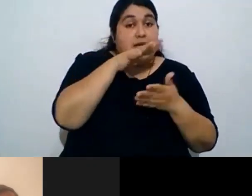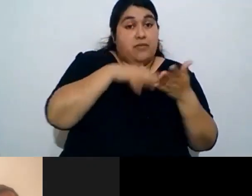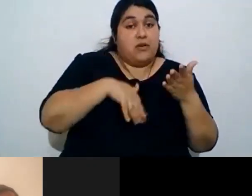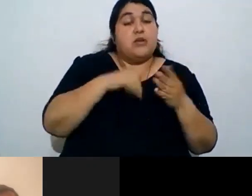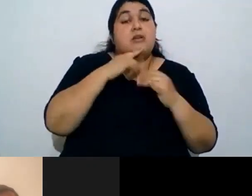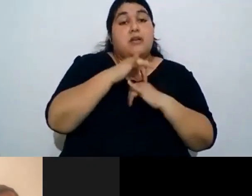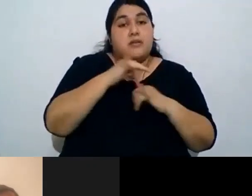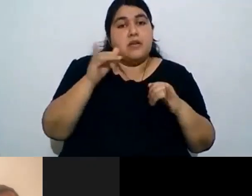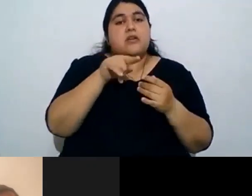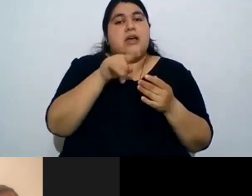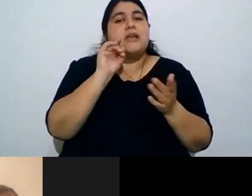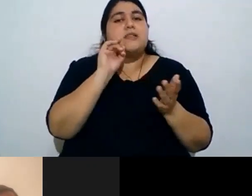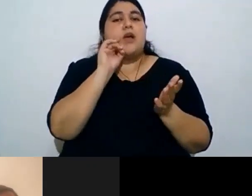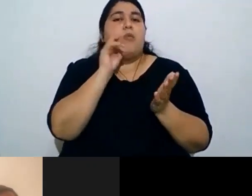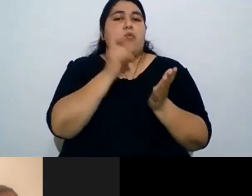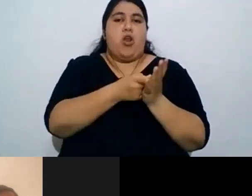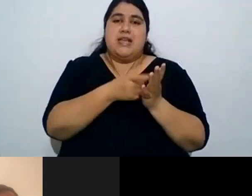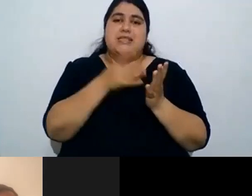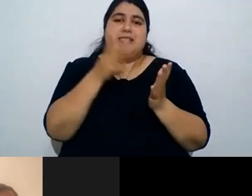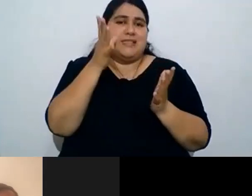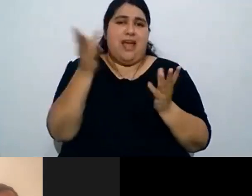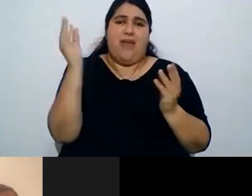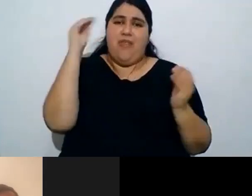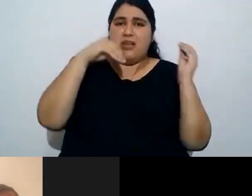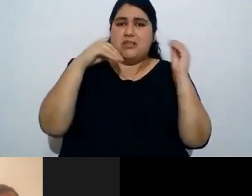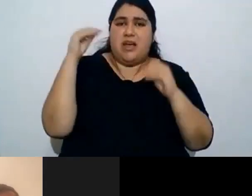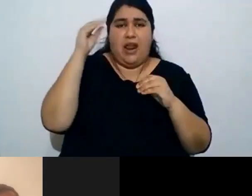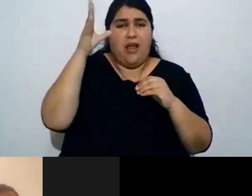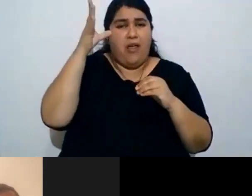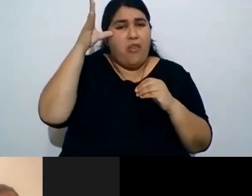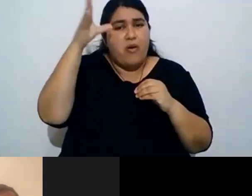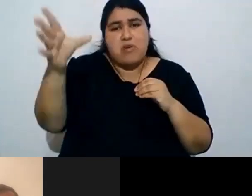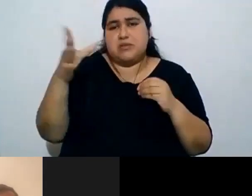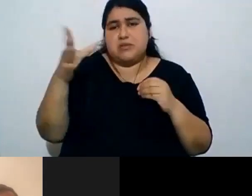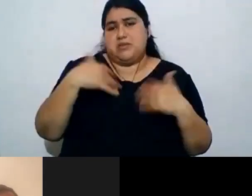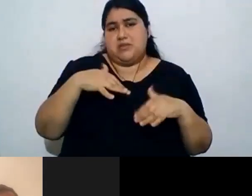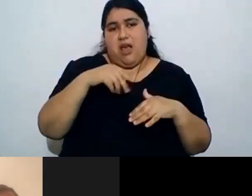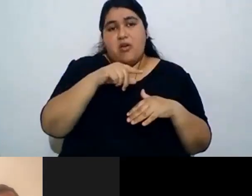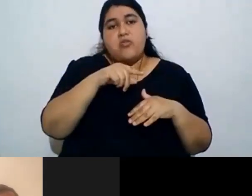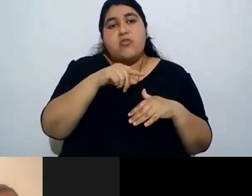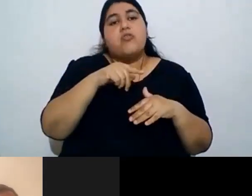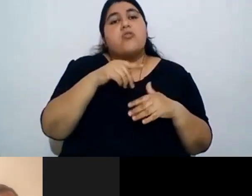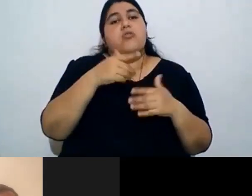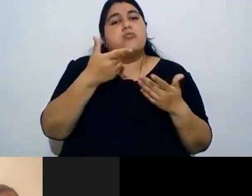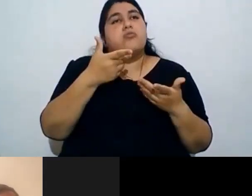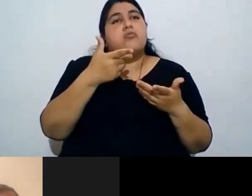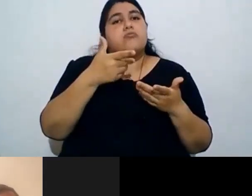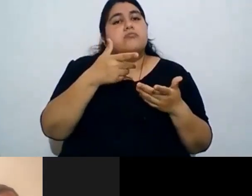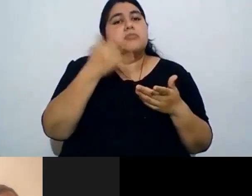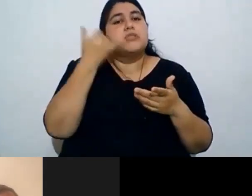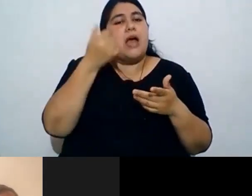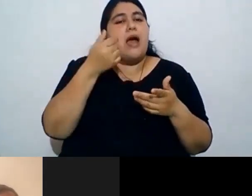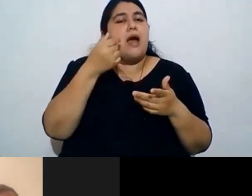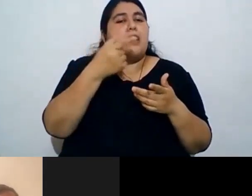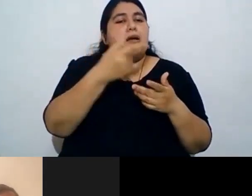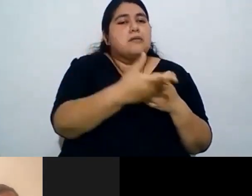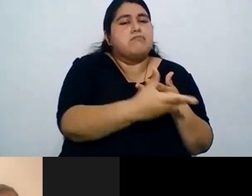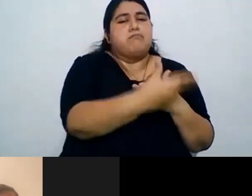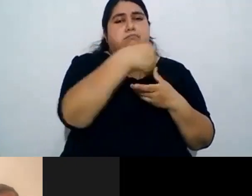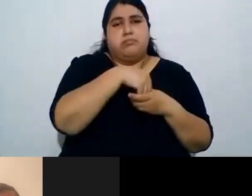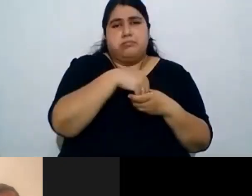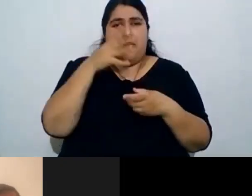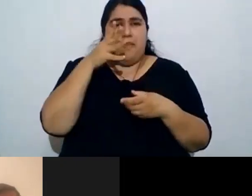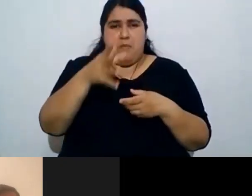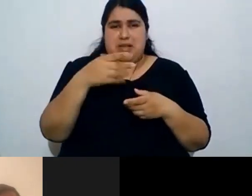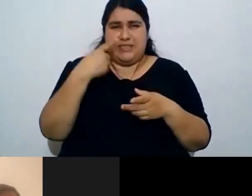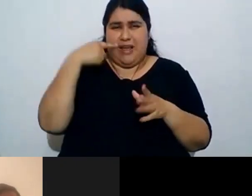una violencia exagerada y una violencia extrema ya sobre una sedicia, si se quiere, ya en el marco de la